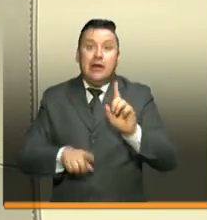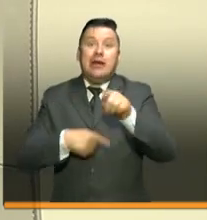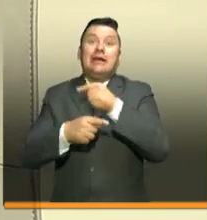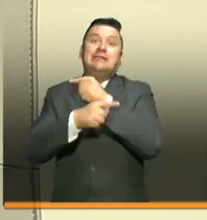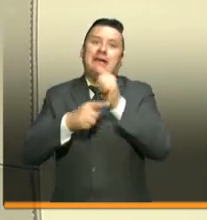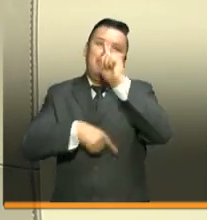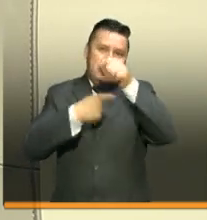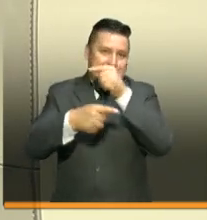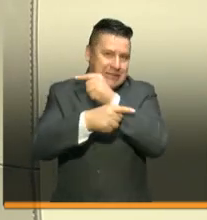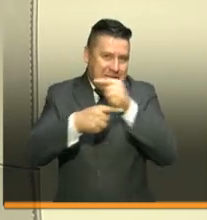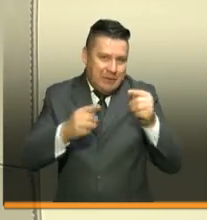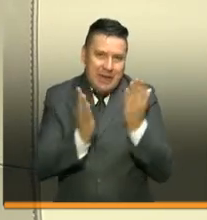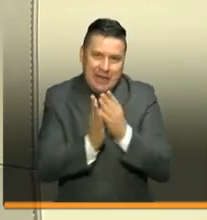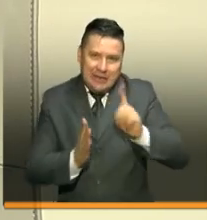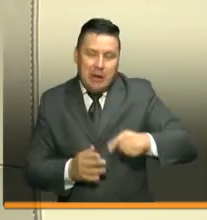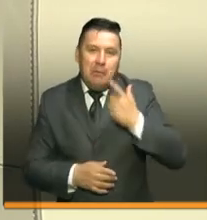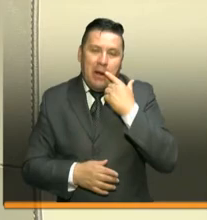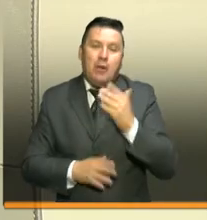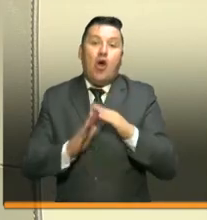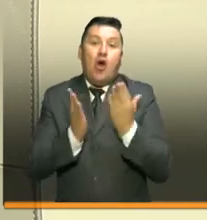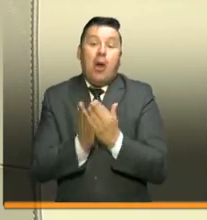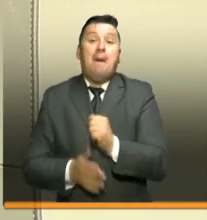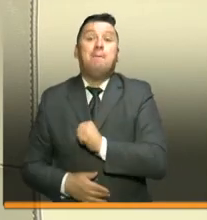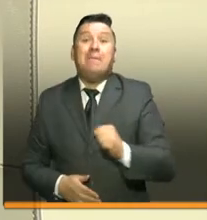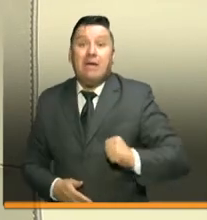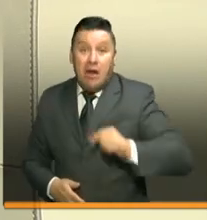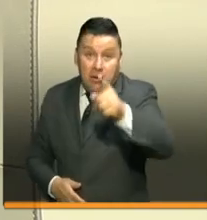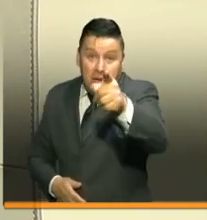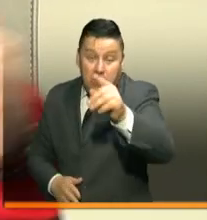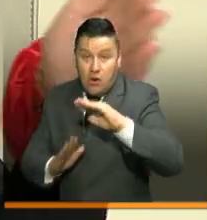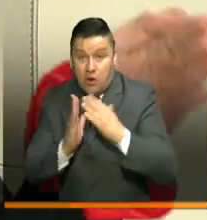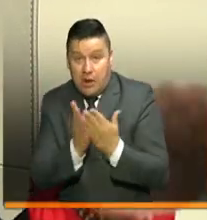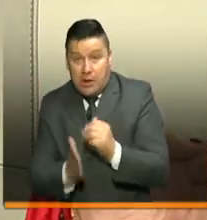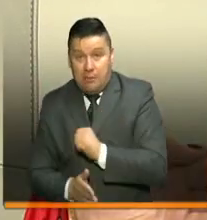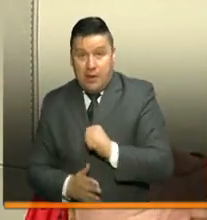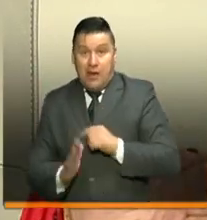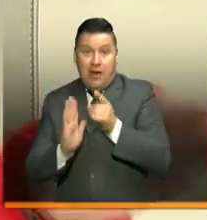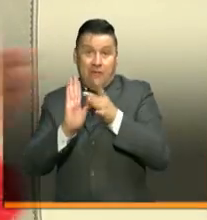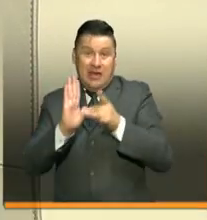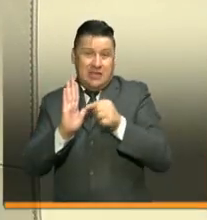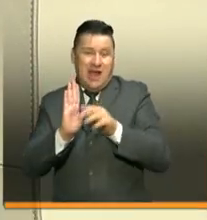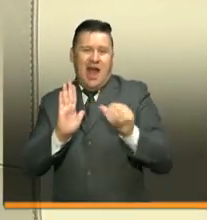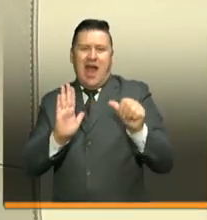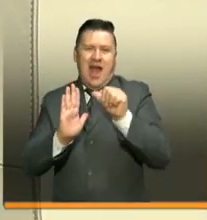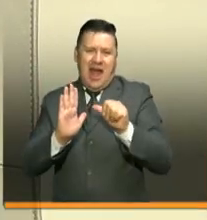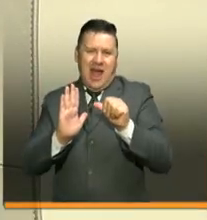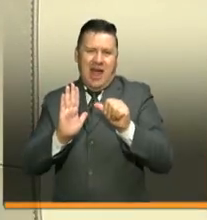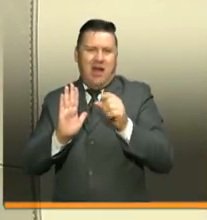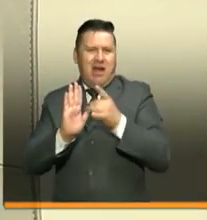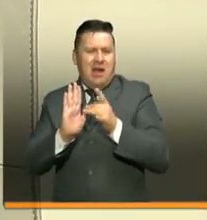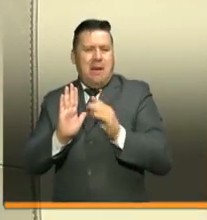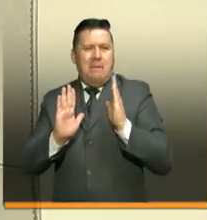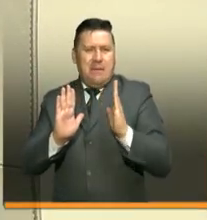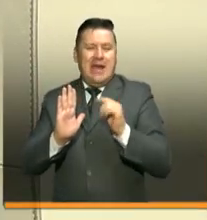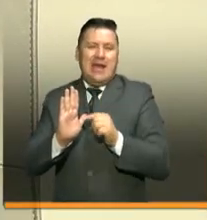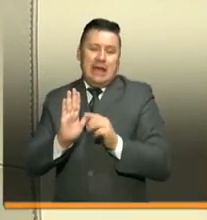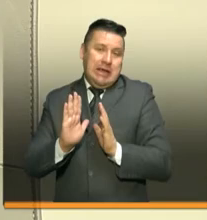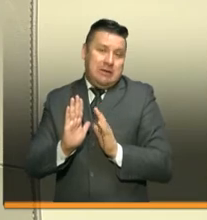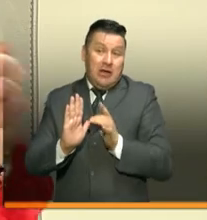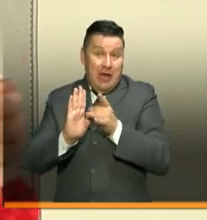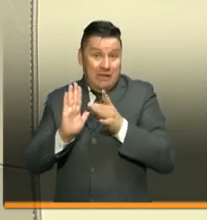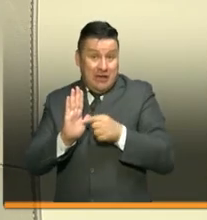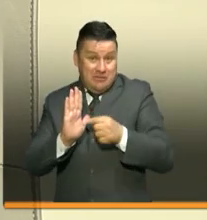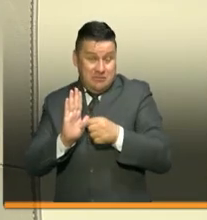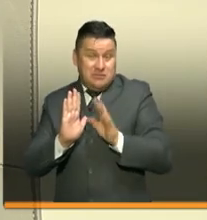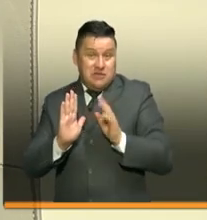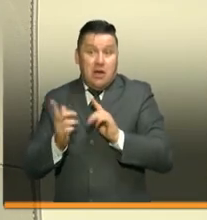semana entrante todo el tema de escuela de padres. Colegios privados. Los colegios privados son de calendario A o calendario B. Para los colegios de calendario B,